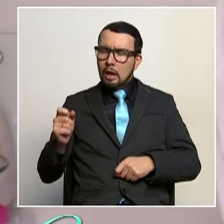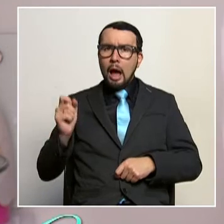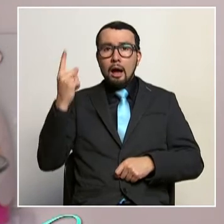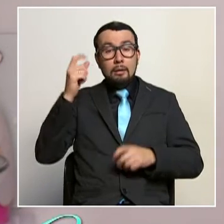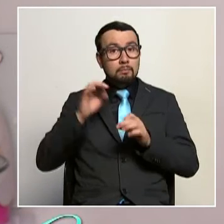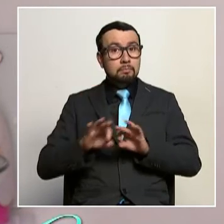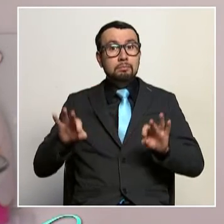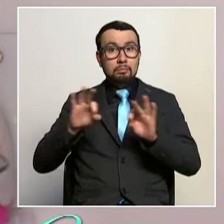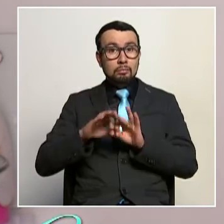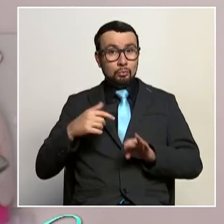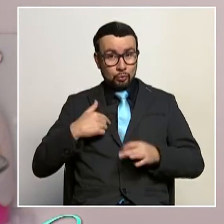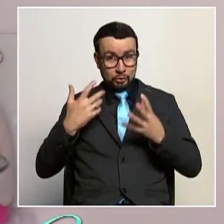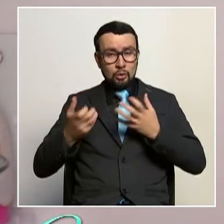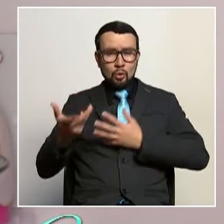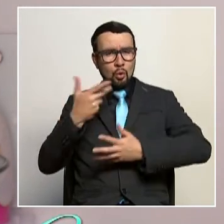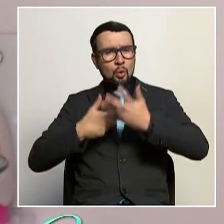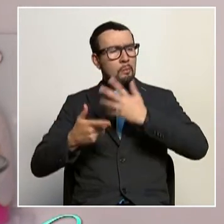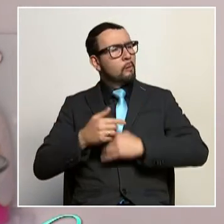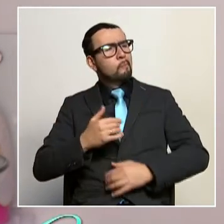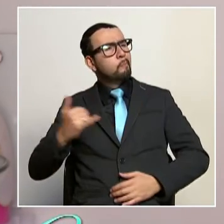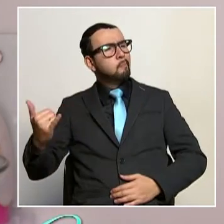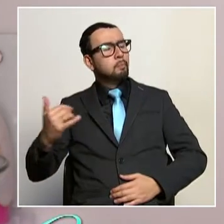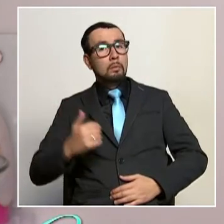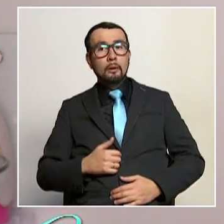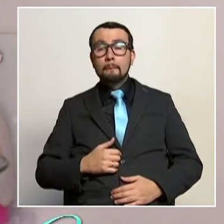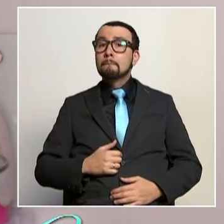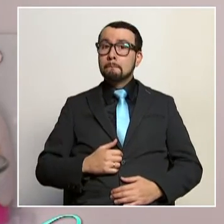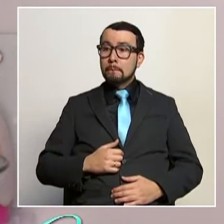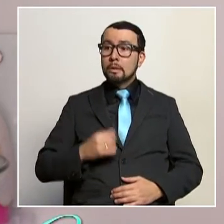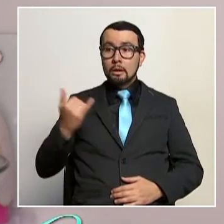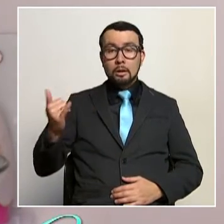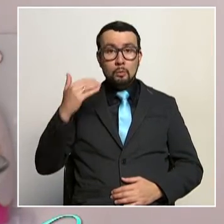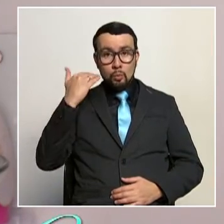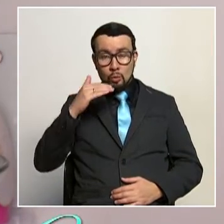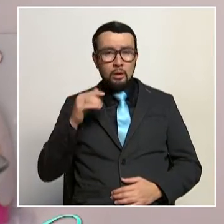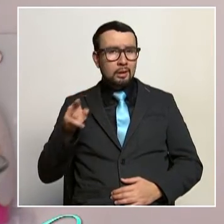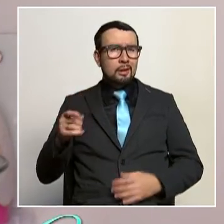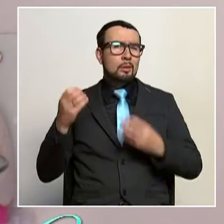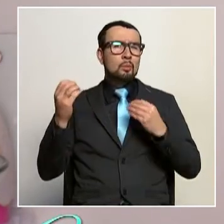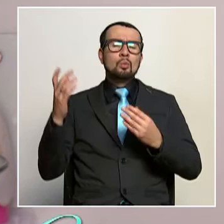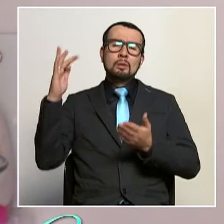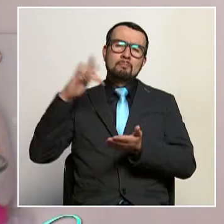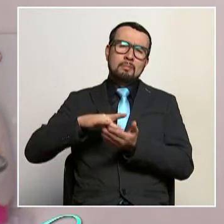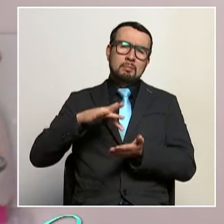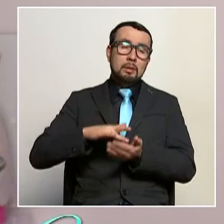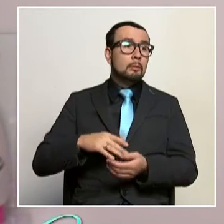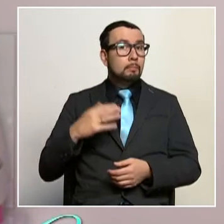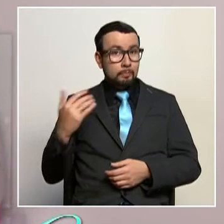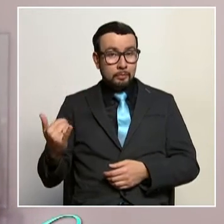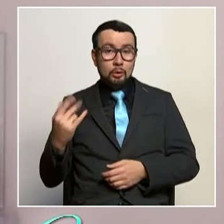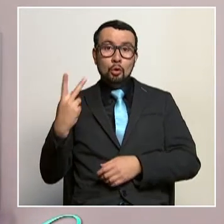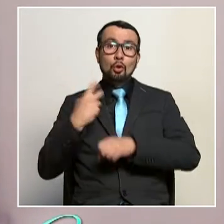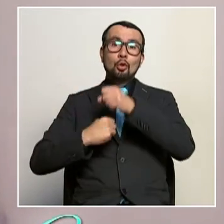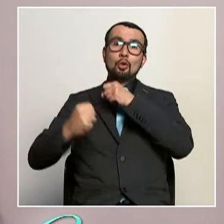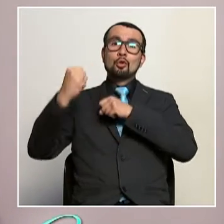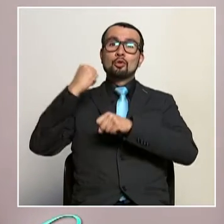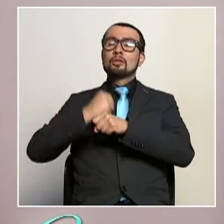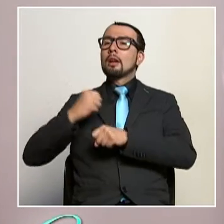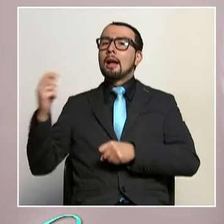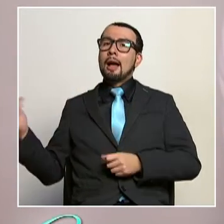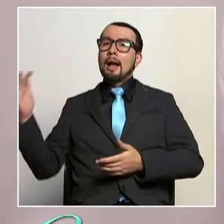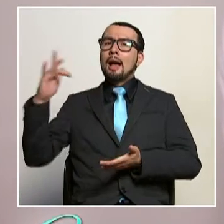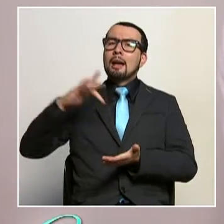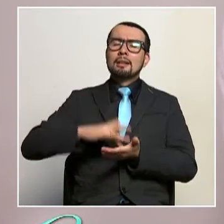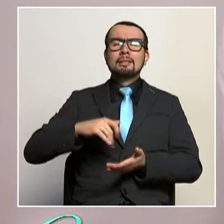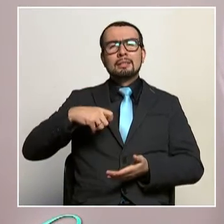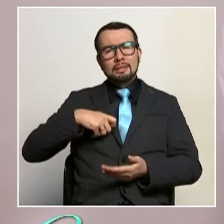que usted se la comparta a los televidentes. Sí, es una paciente que ya hemos visto en varias ocasiones, hace 2 años había asistido, tenía